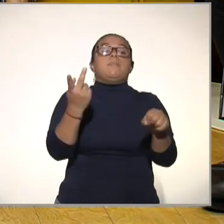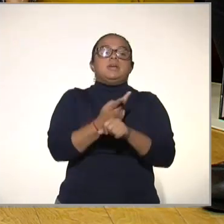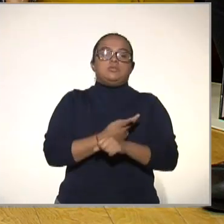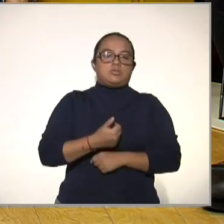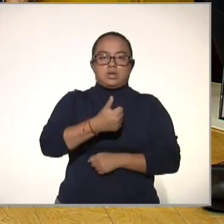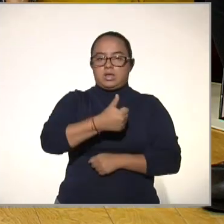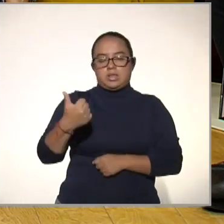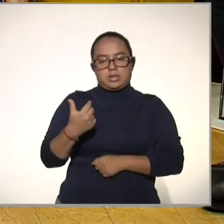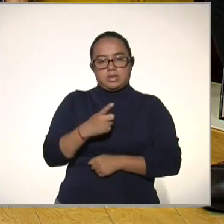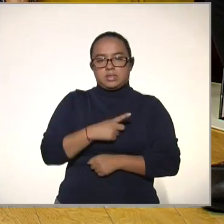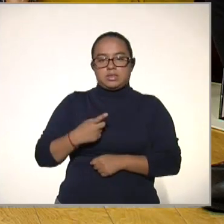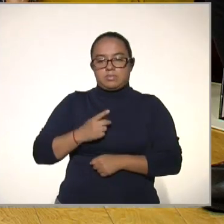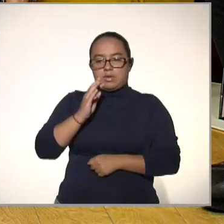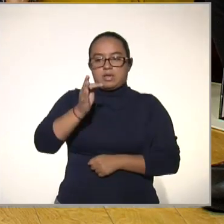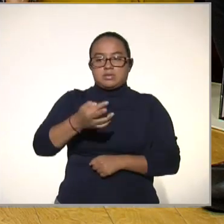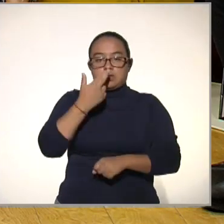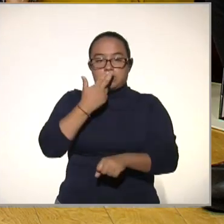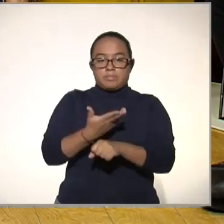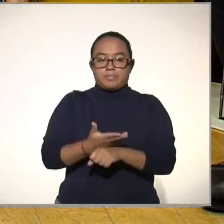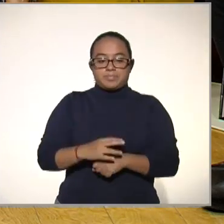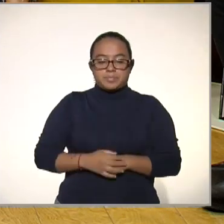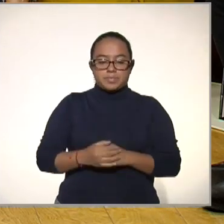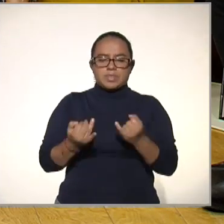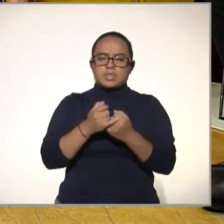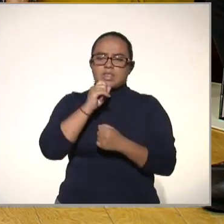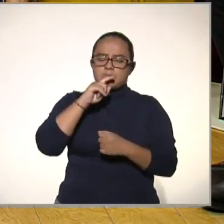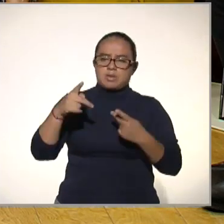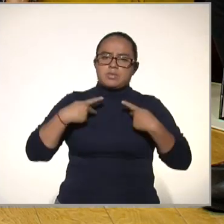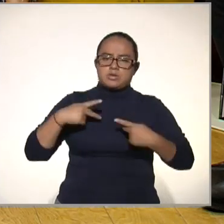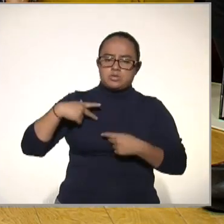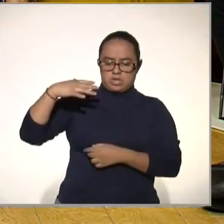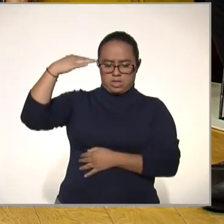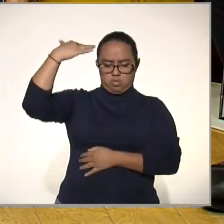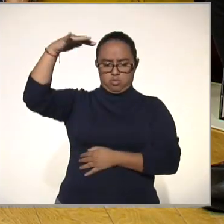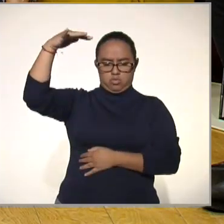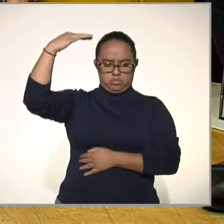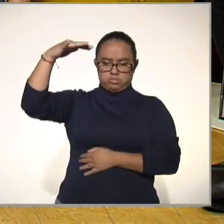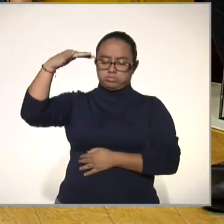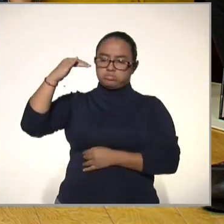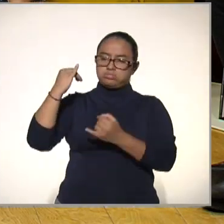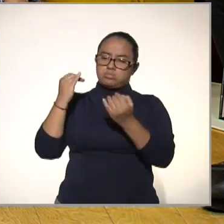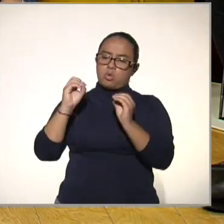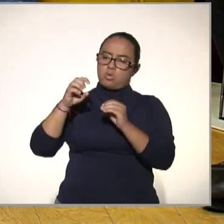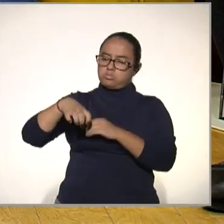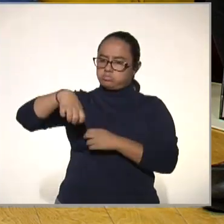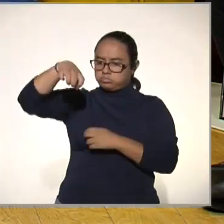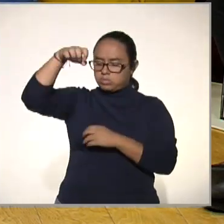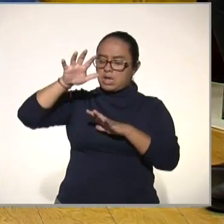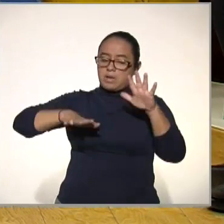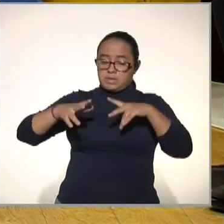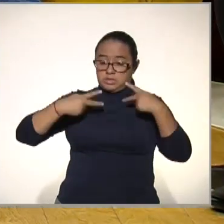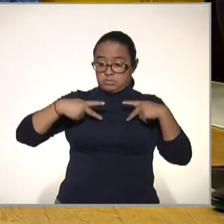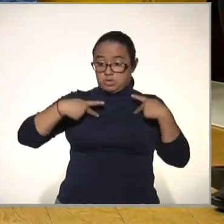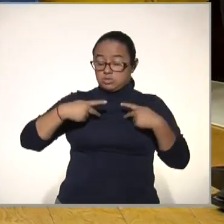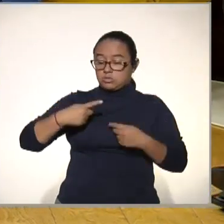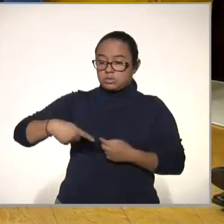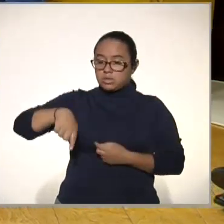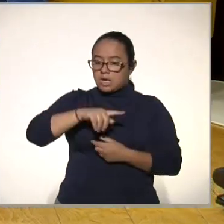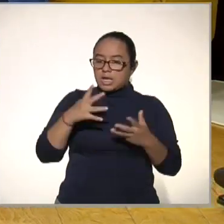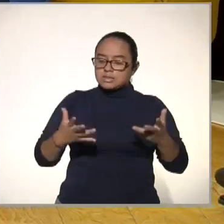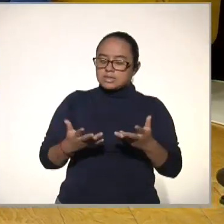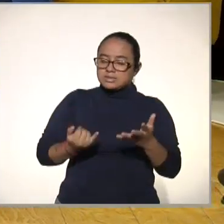mismo dirían de una persona más grande, un adulto, pues también tomamos decisiones